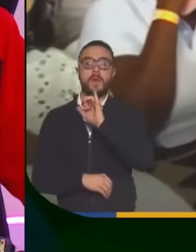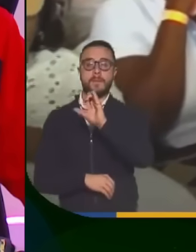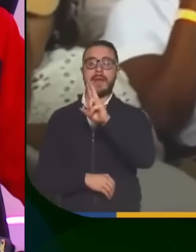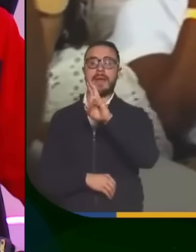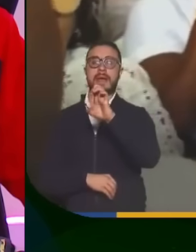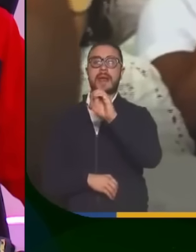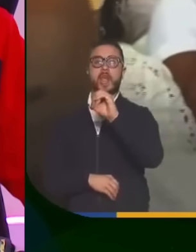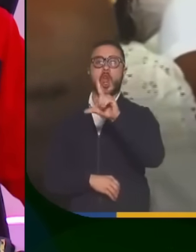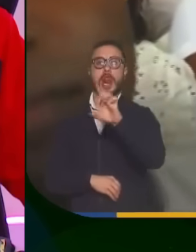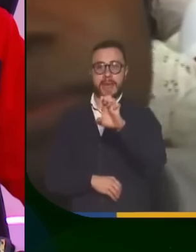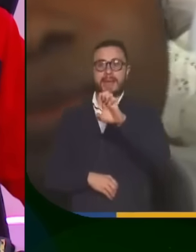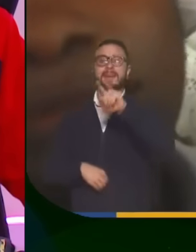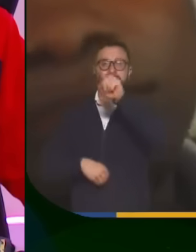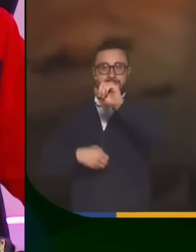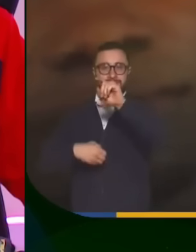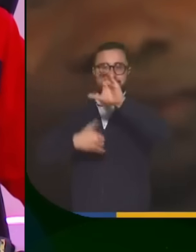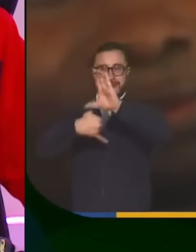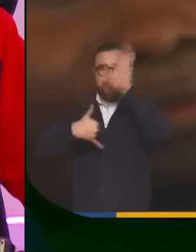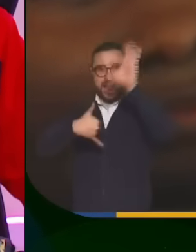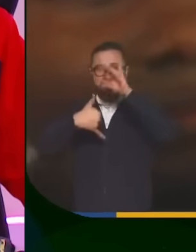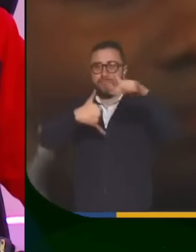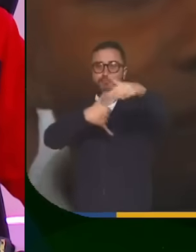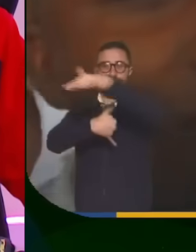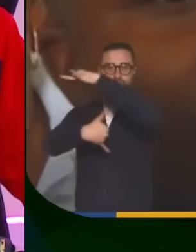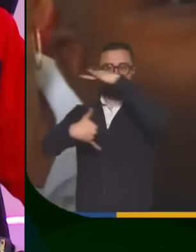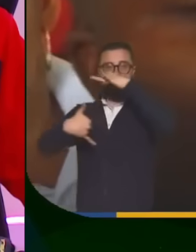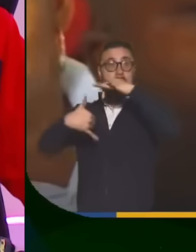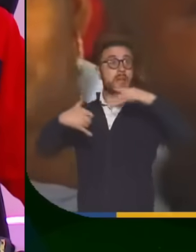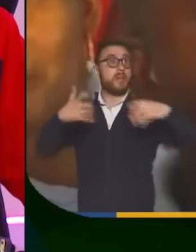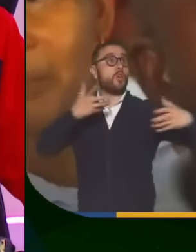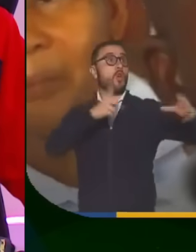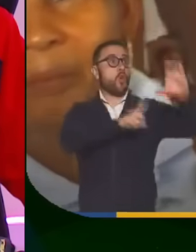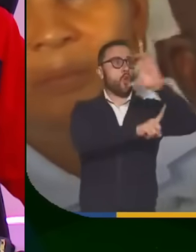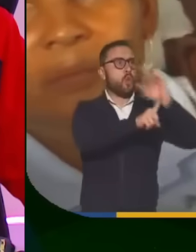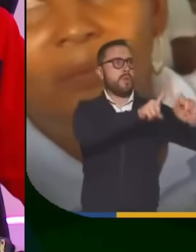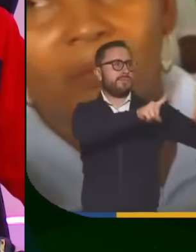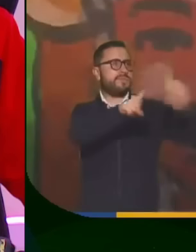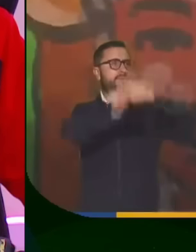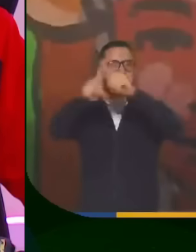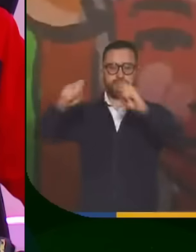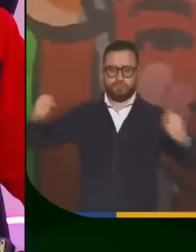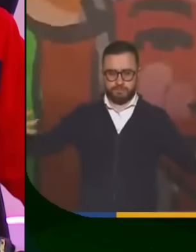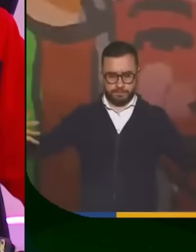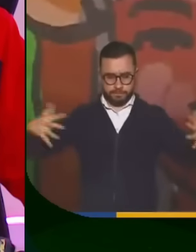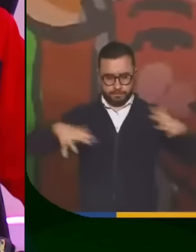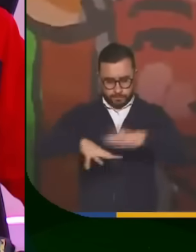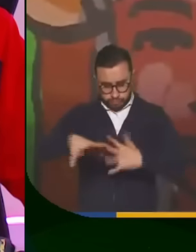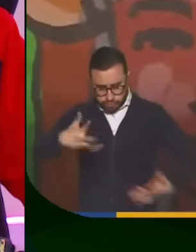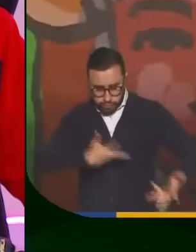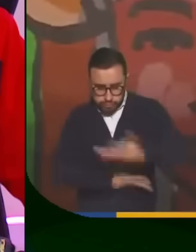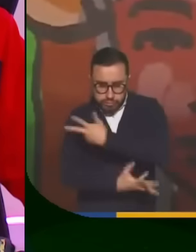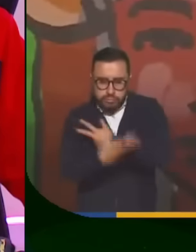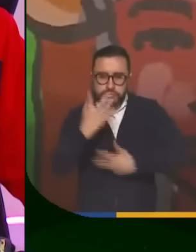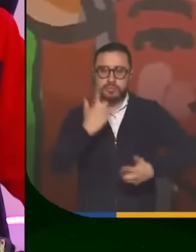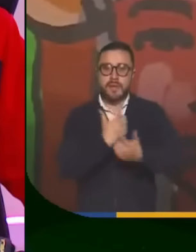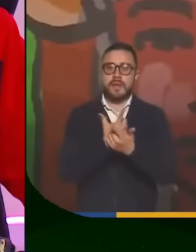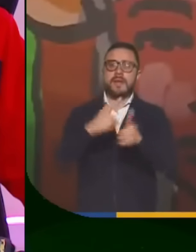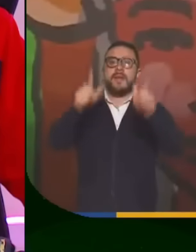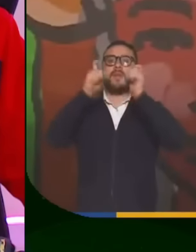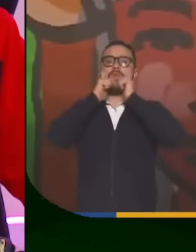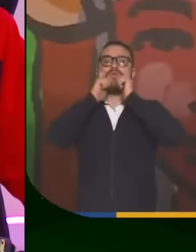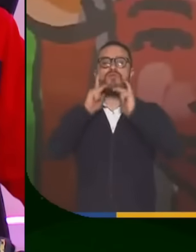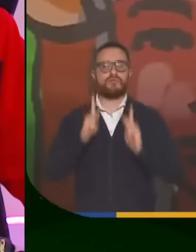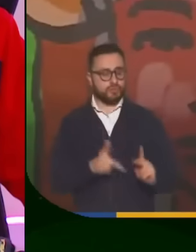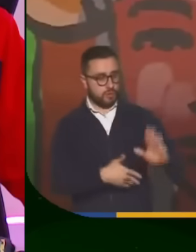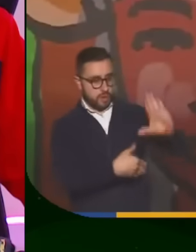los Caribes de hoy, el encuentro de estas culturas que tiene que forjar la libertad humana y la libertad